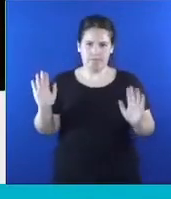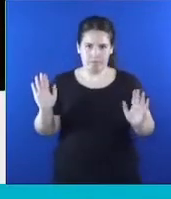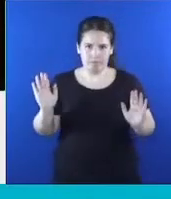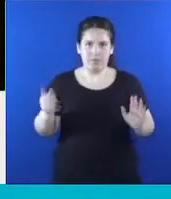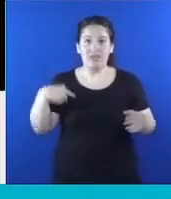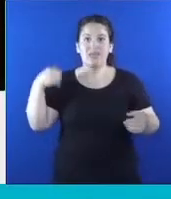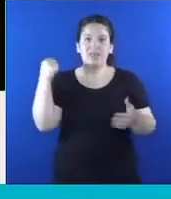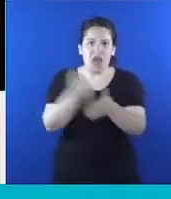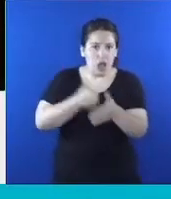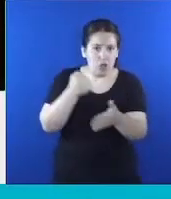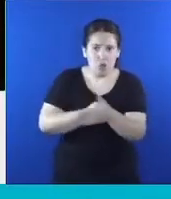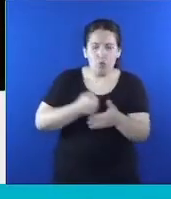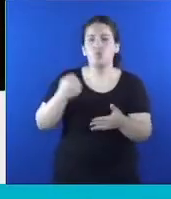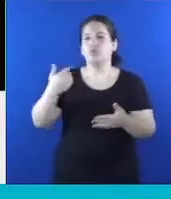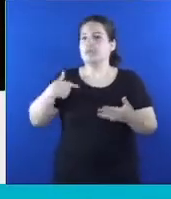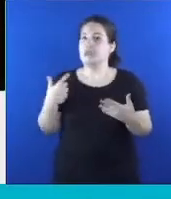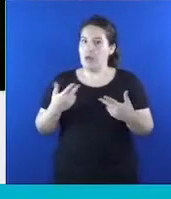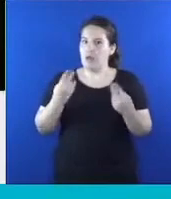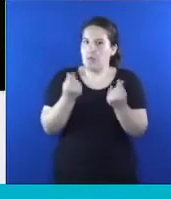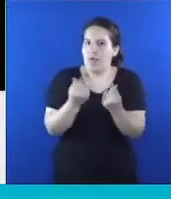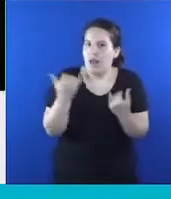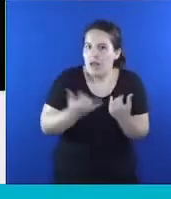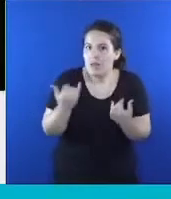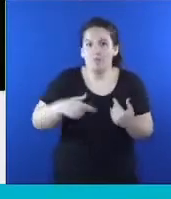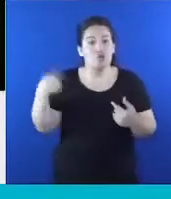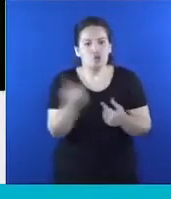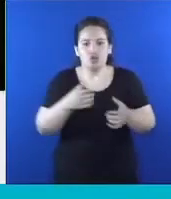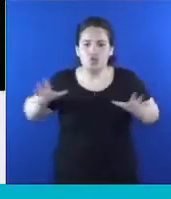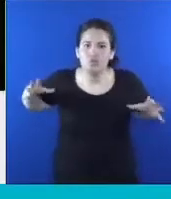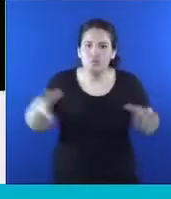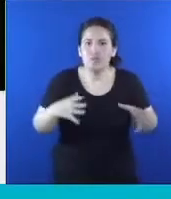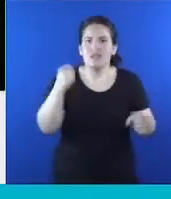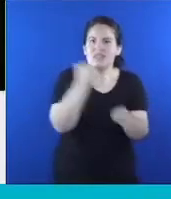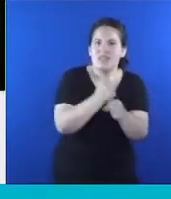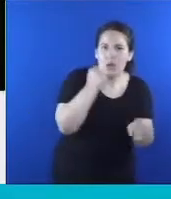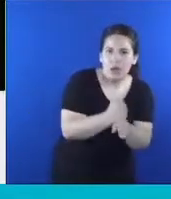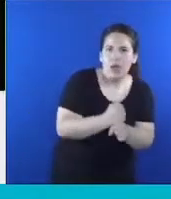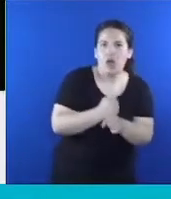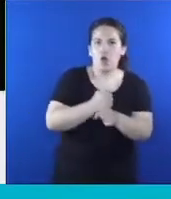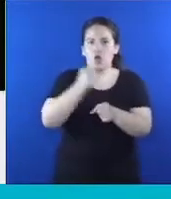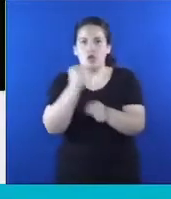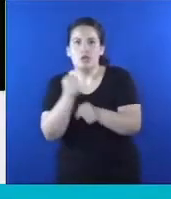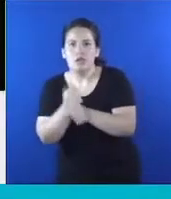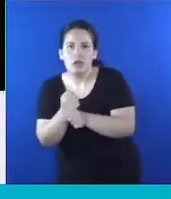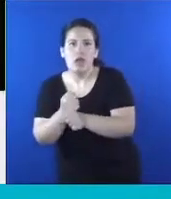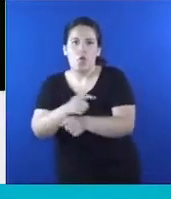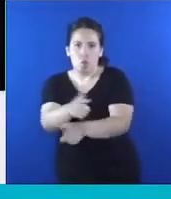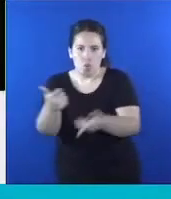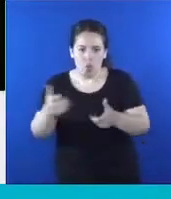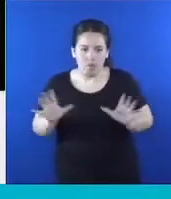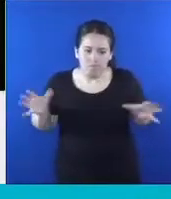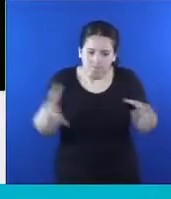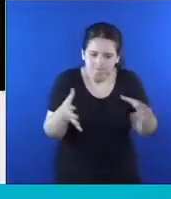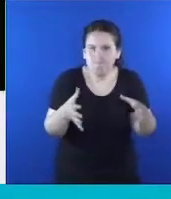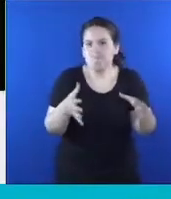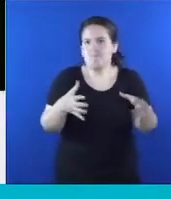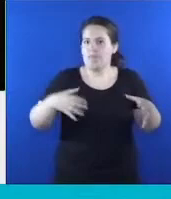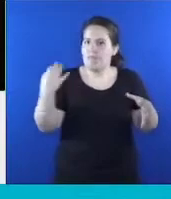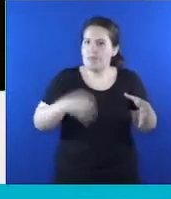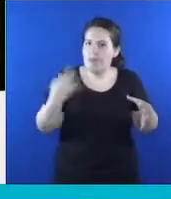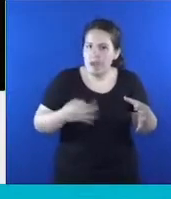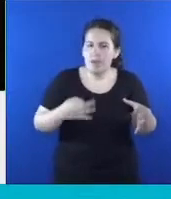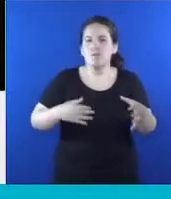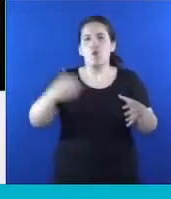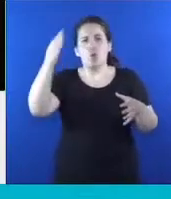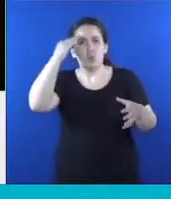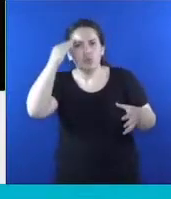estas luchas valen mucho pero hay que unificarlas tenemos que unificarnos los trabajadores ocupados desocupados las asambleas populares movimiento de la cultura de